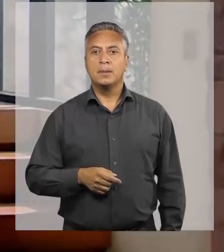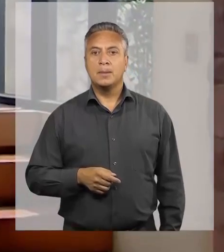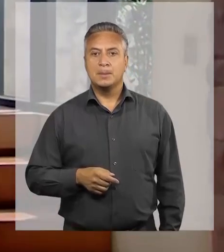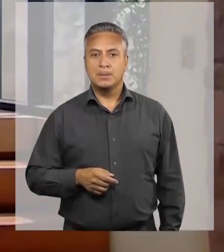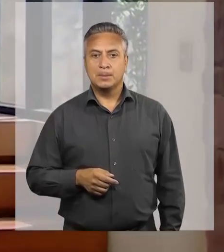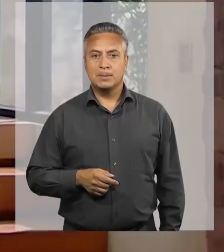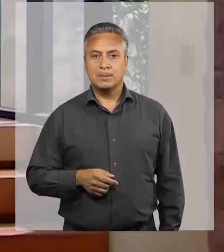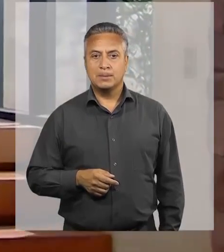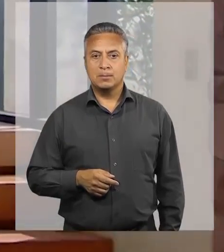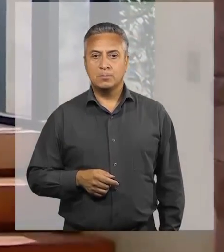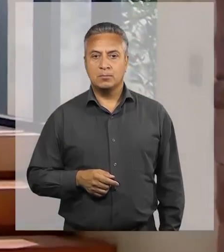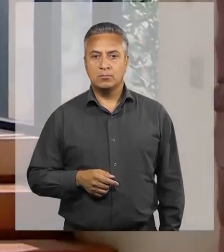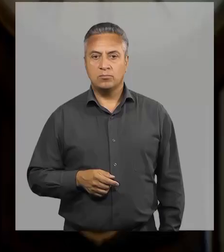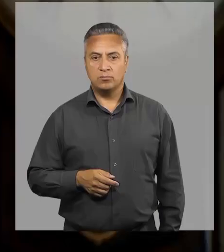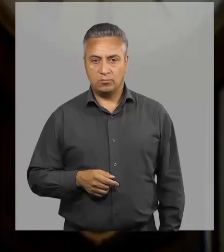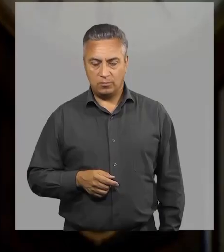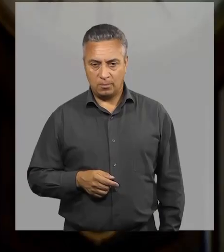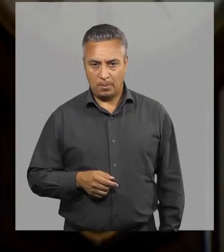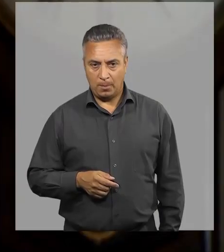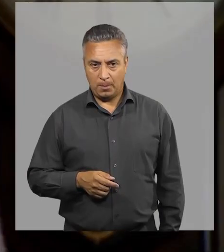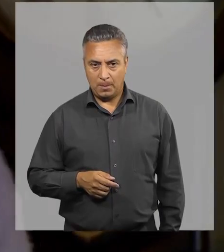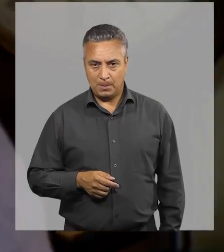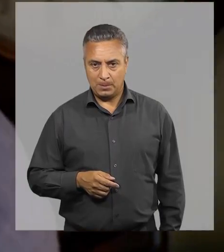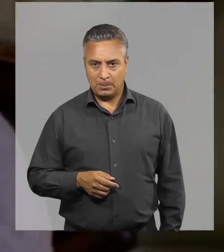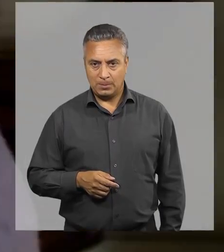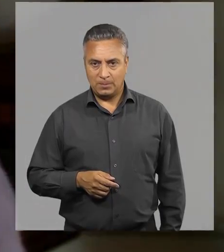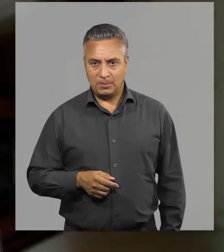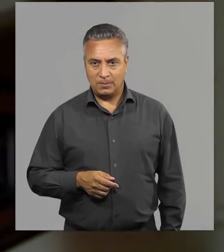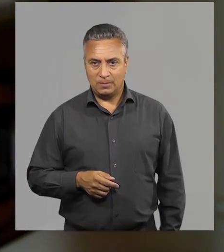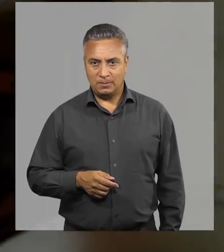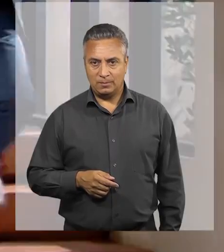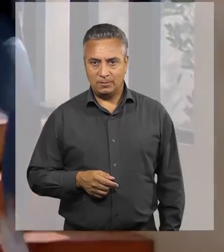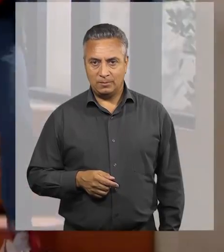Vale. Buen día, don Cacazo. ¿Y